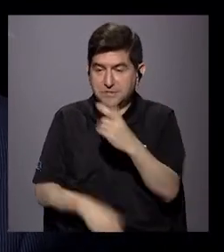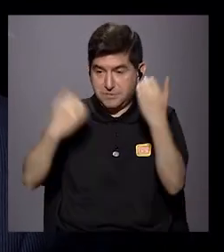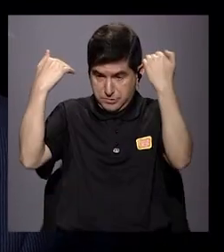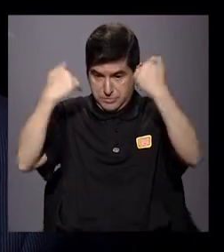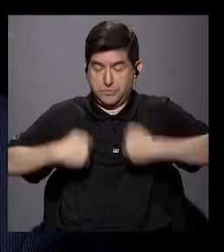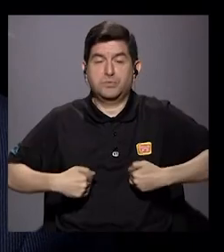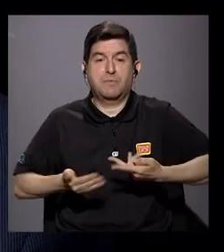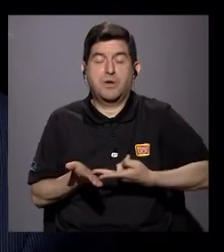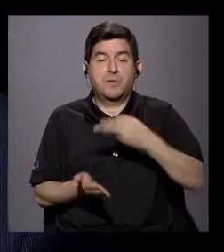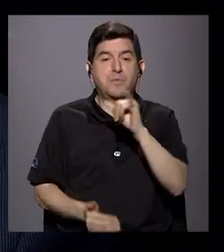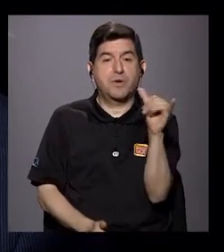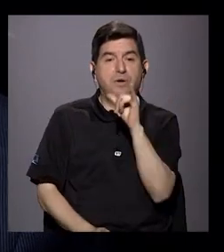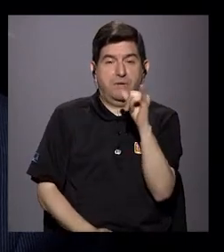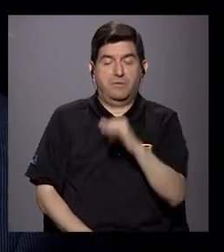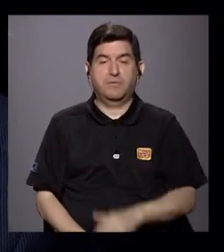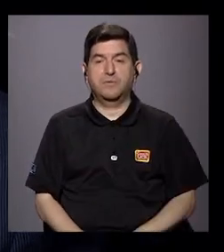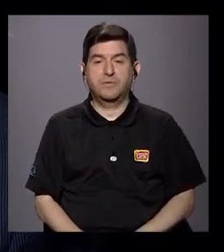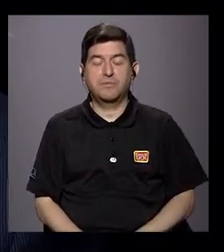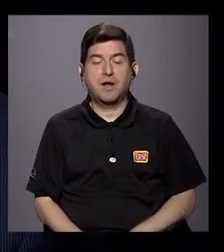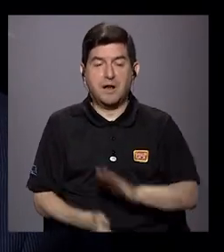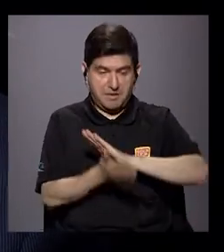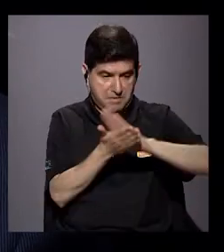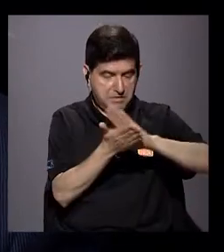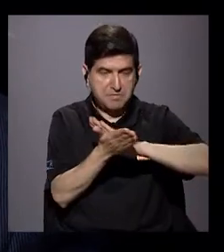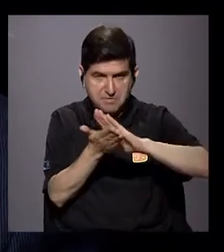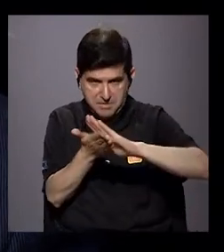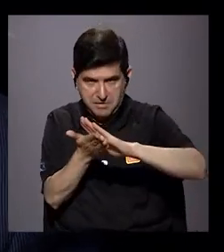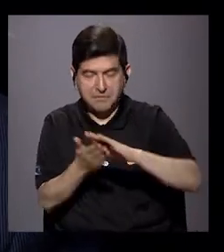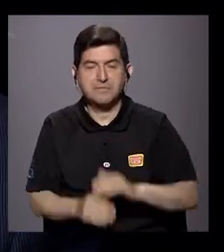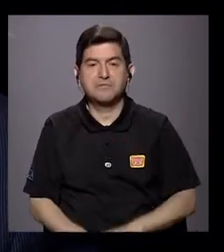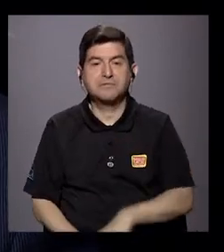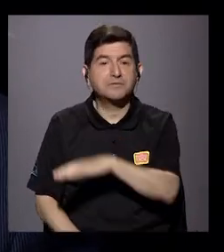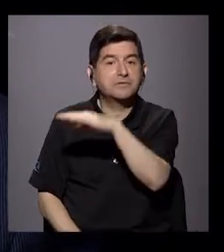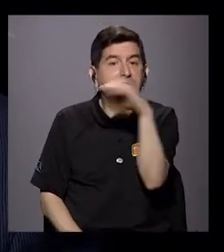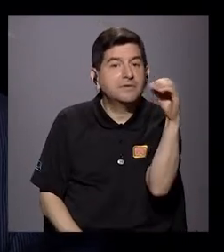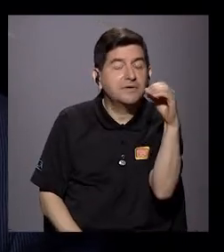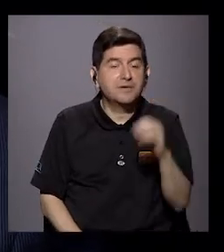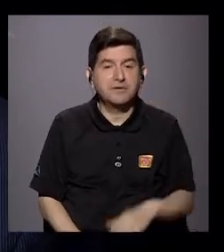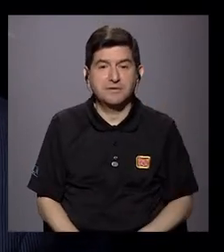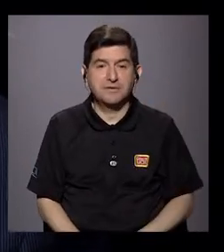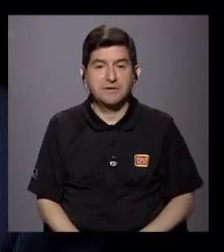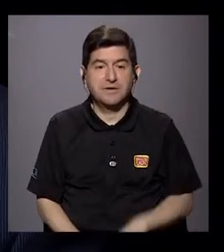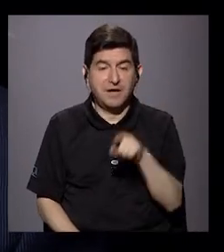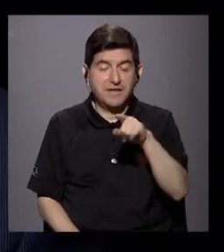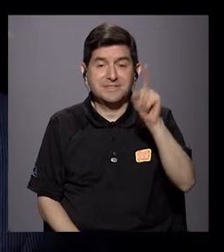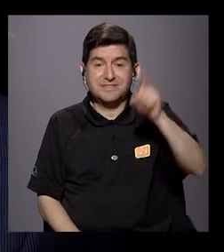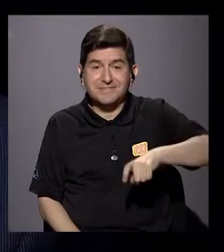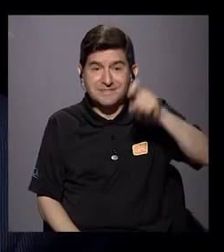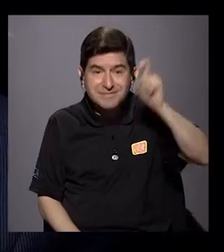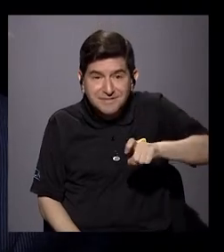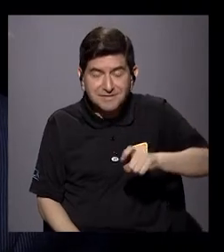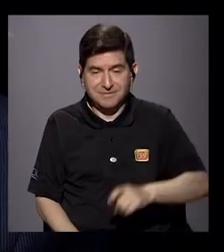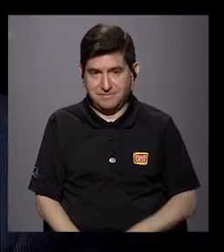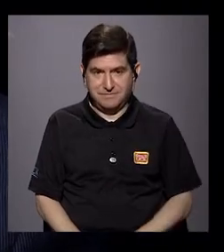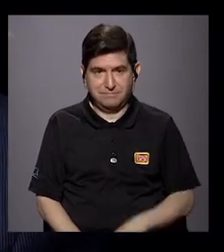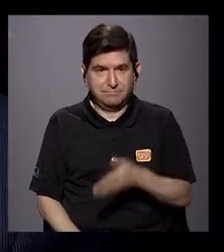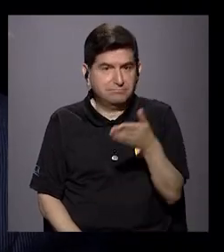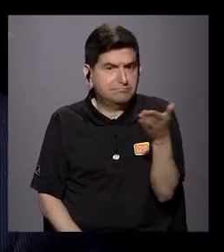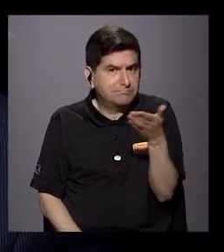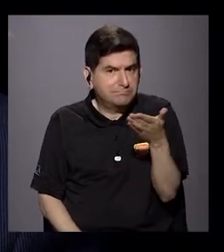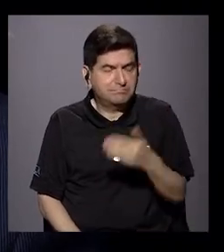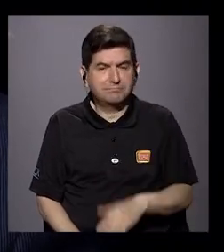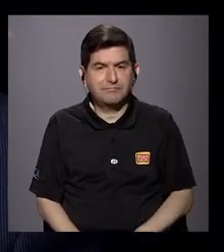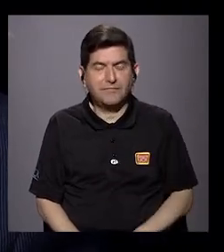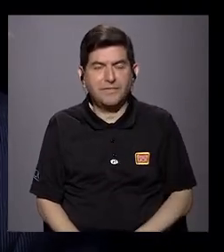los seres humanos valen igualmente en dignidad y que es básica, digamos, la